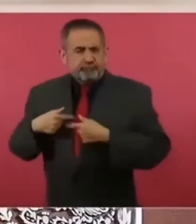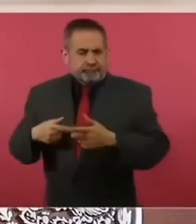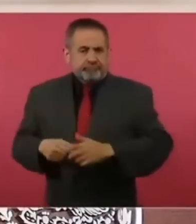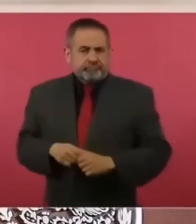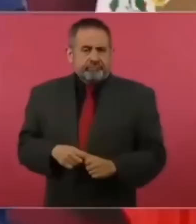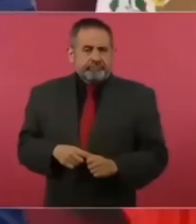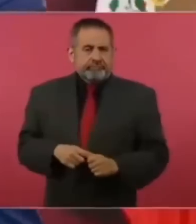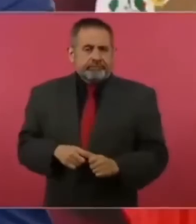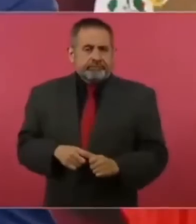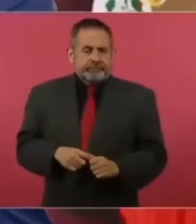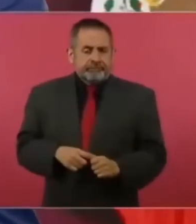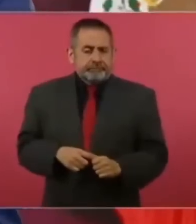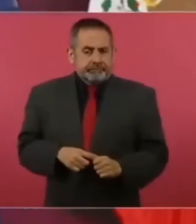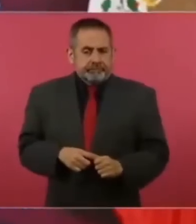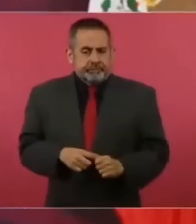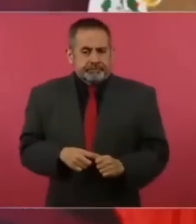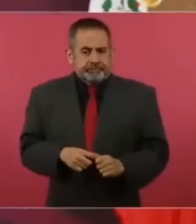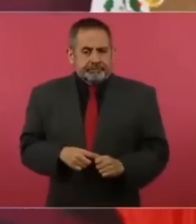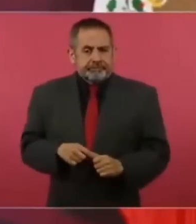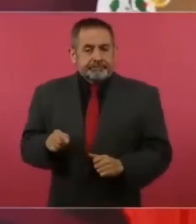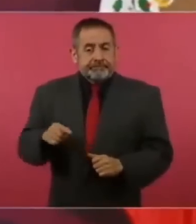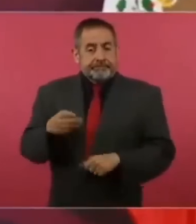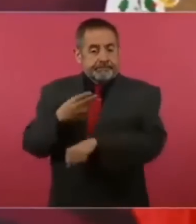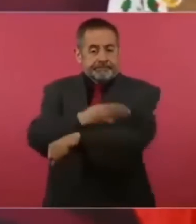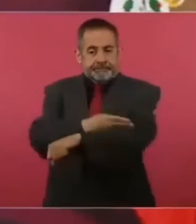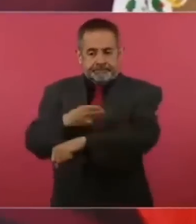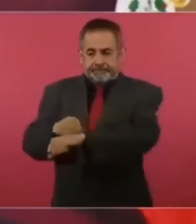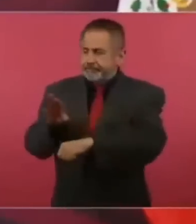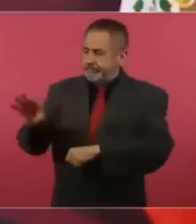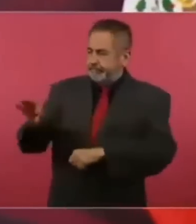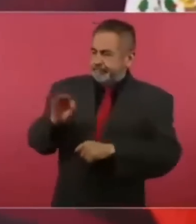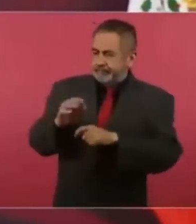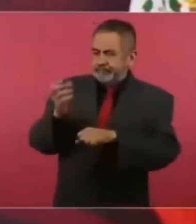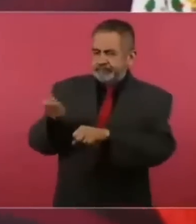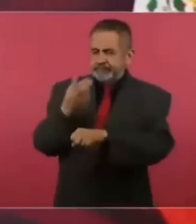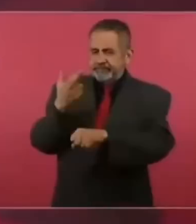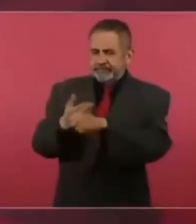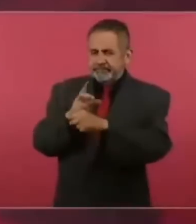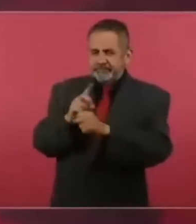Y había nombrado como secretario de guerra